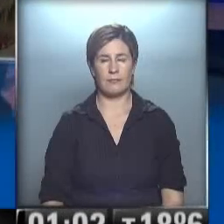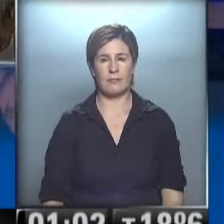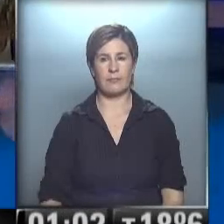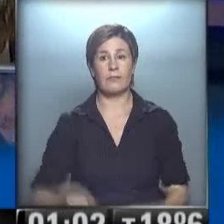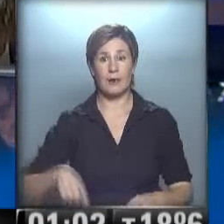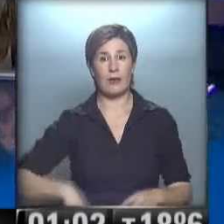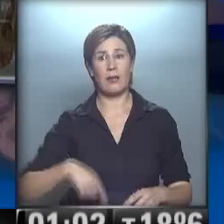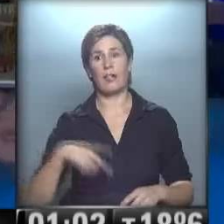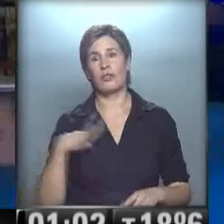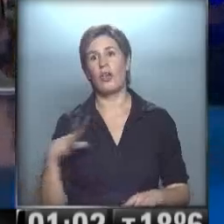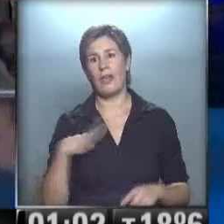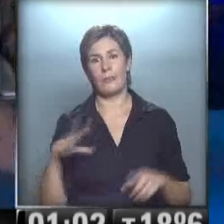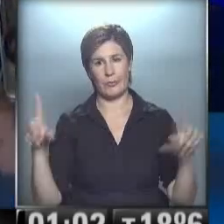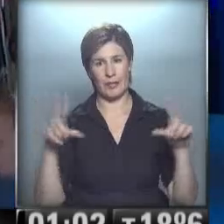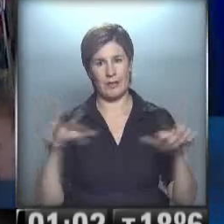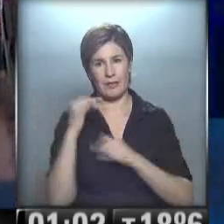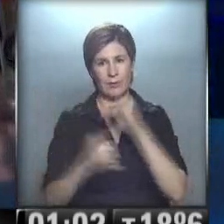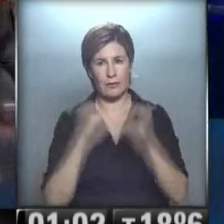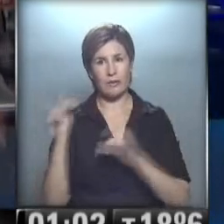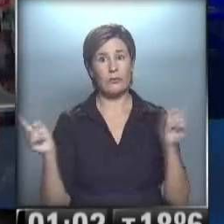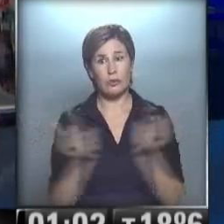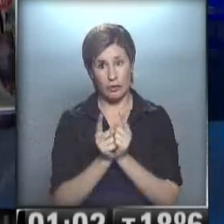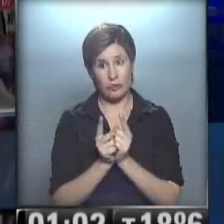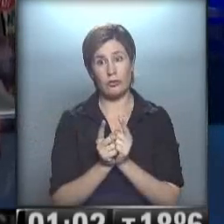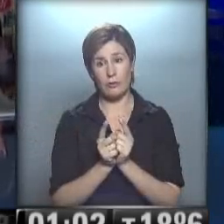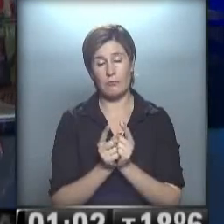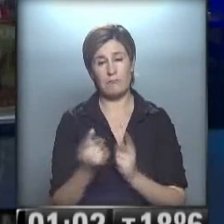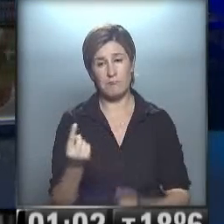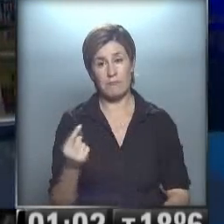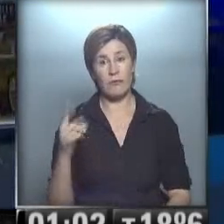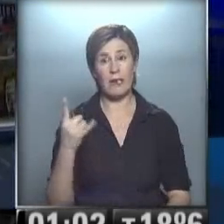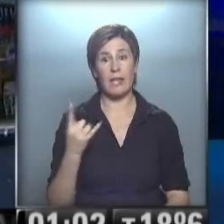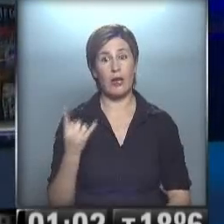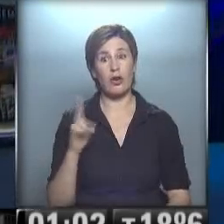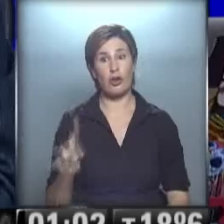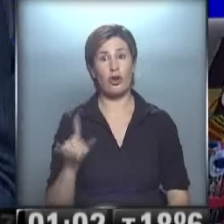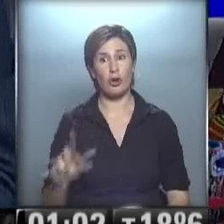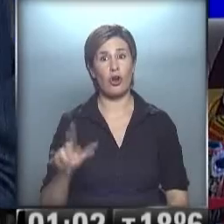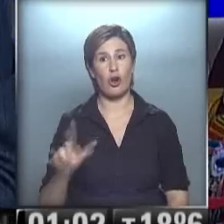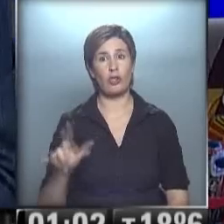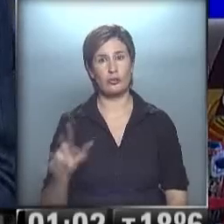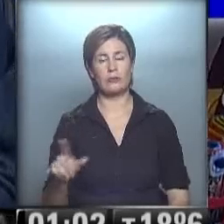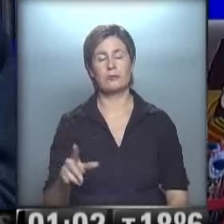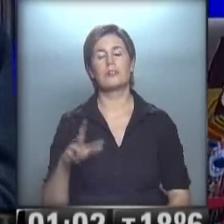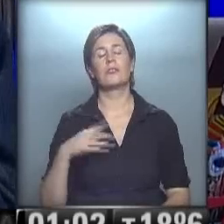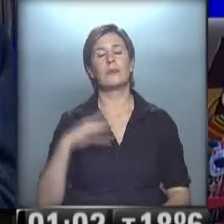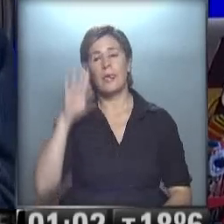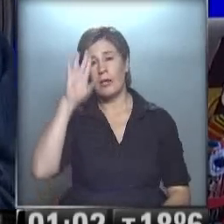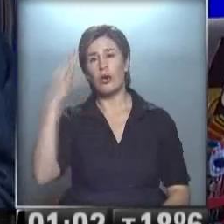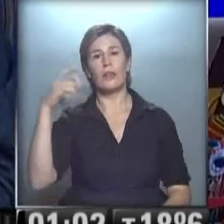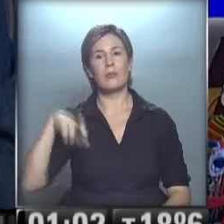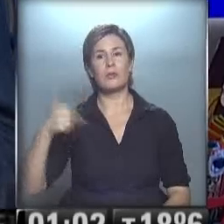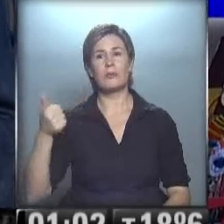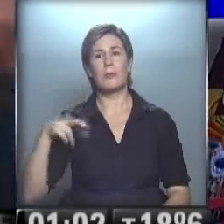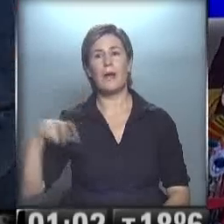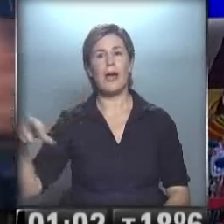Esto sigue siendo el resumen de noticias de la televisión pública y todavía nos queda rock. Exactamente. ¿Qué tenemos? Antes que nada, déjame recordar a Papo a 9 años de su muerte.